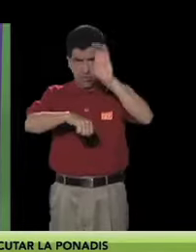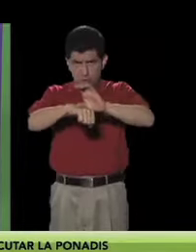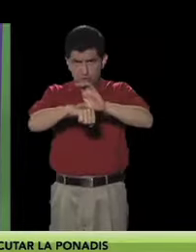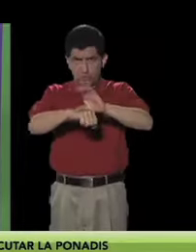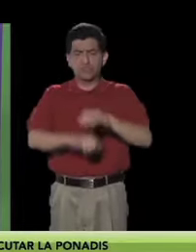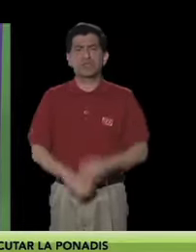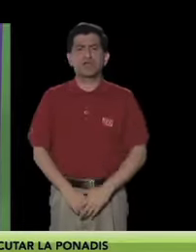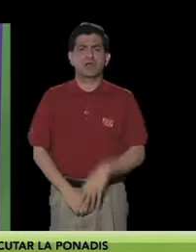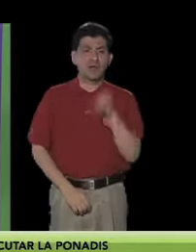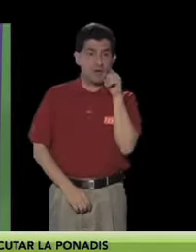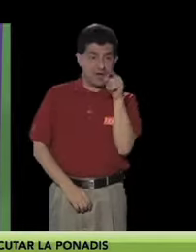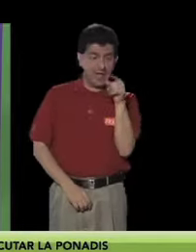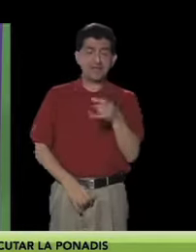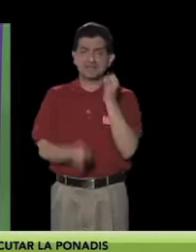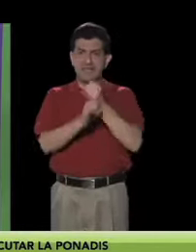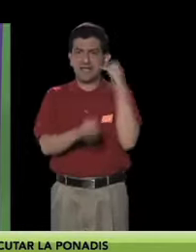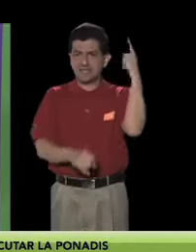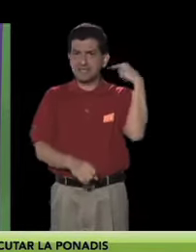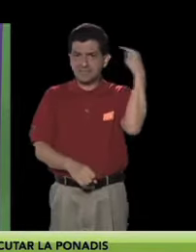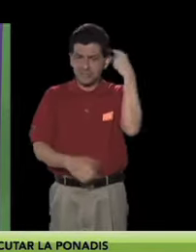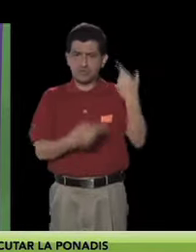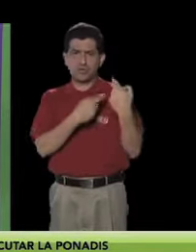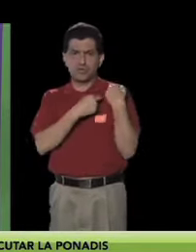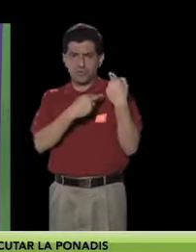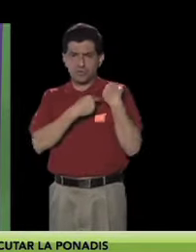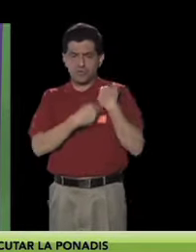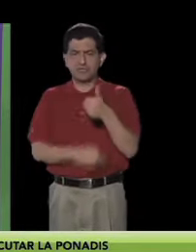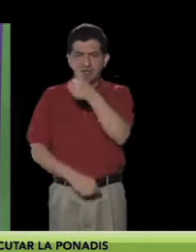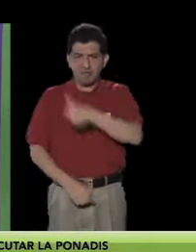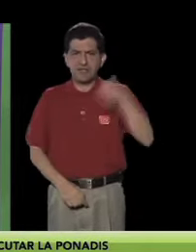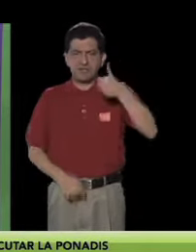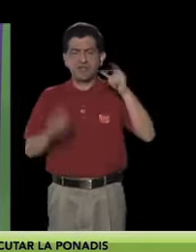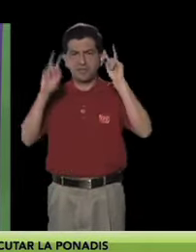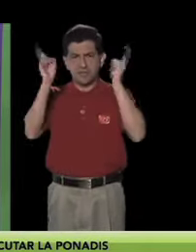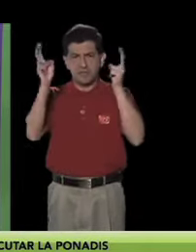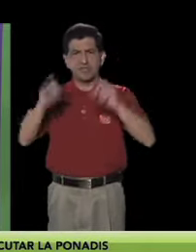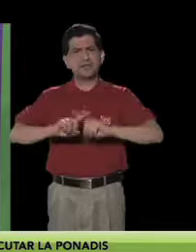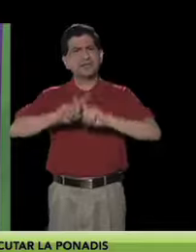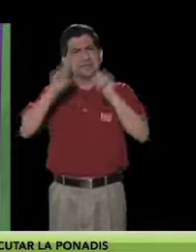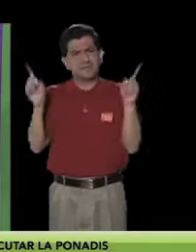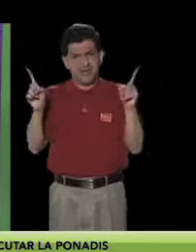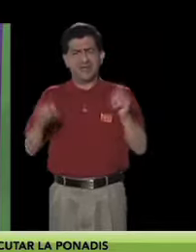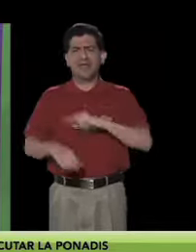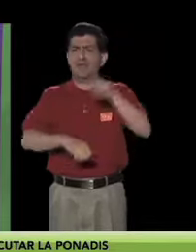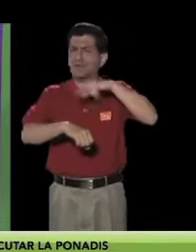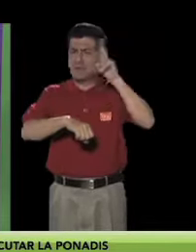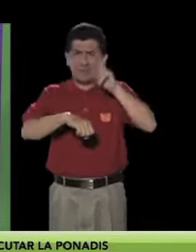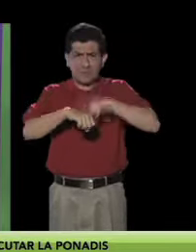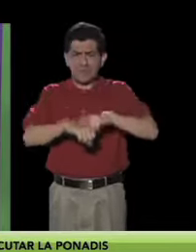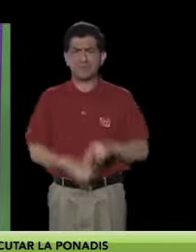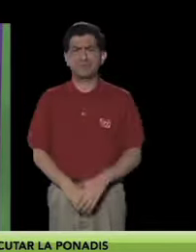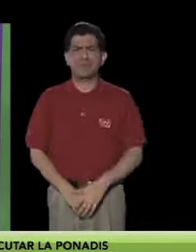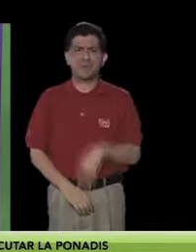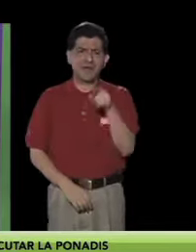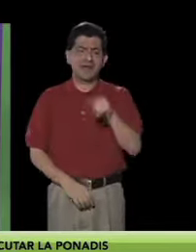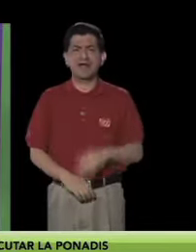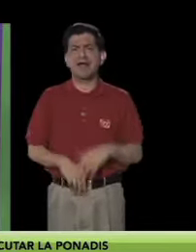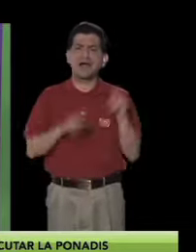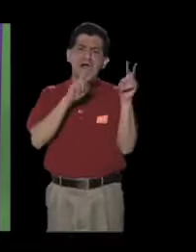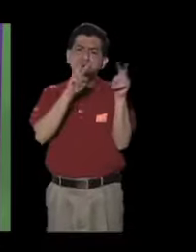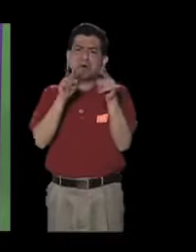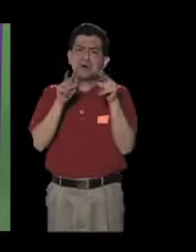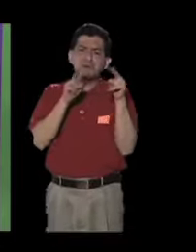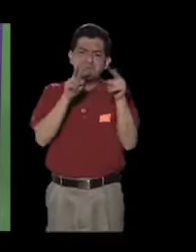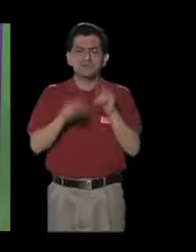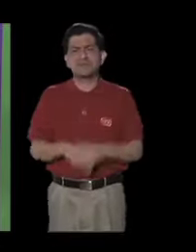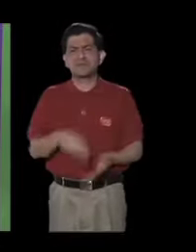Educación Especial, es el ente gubernamental encargado de hacer rectoría en este tema. Sin embargo, normalmente suelen ser observaciones,